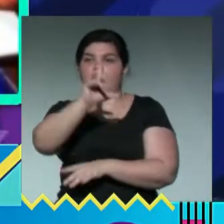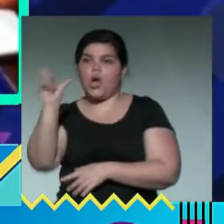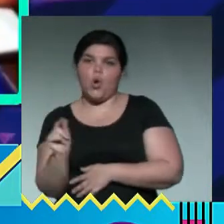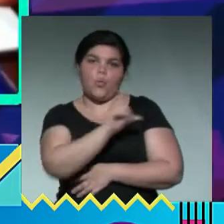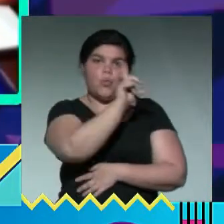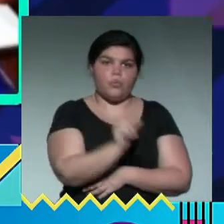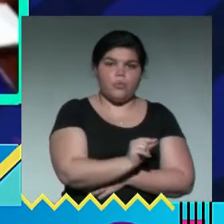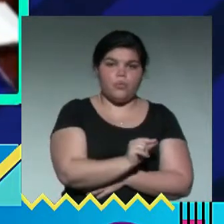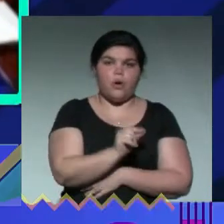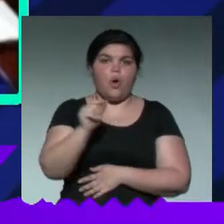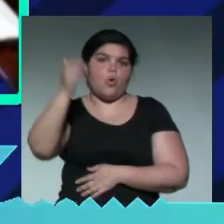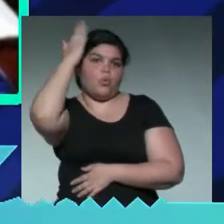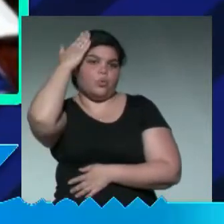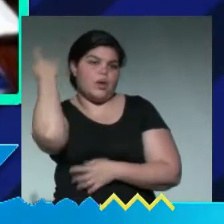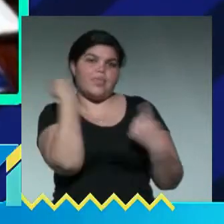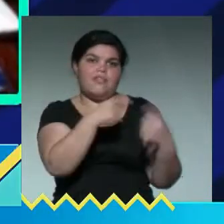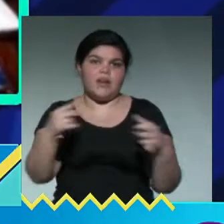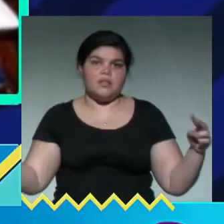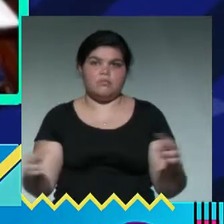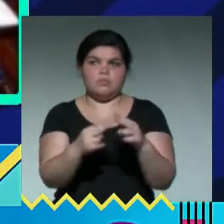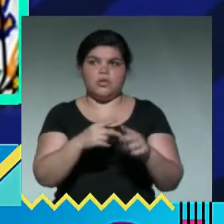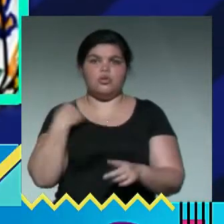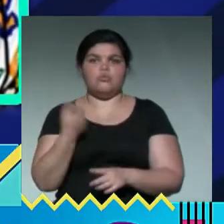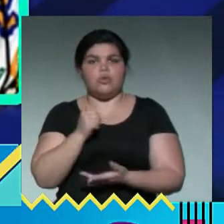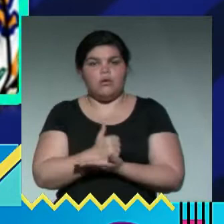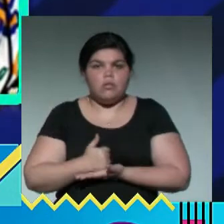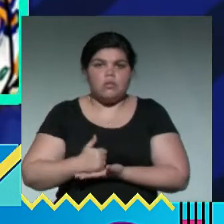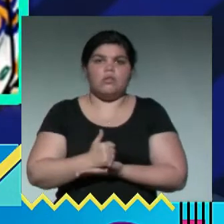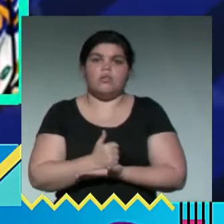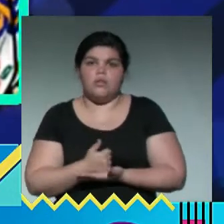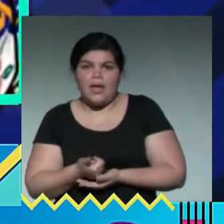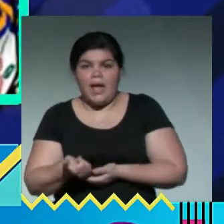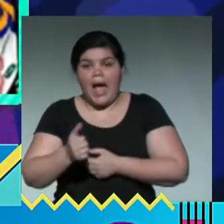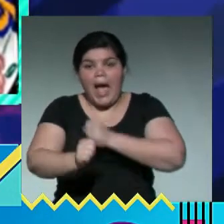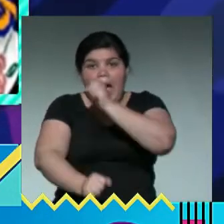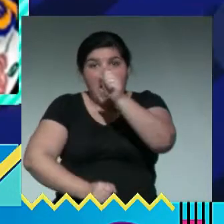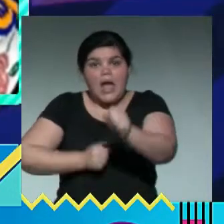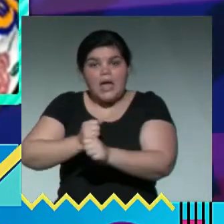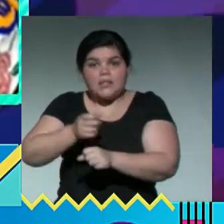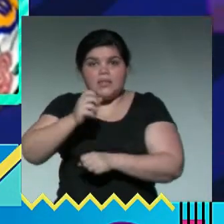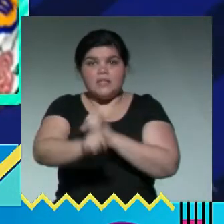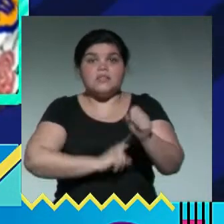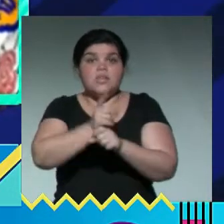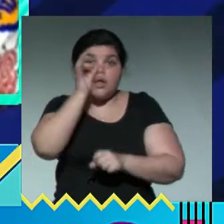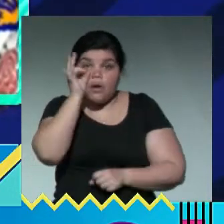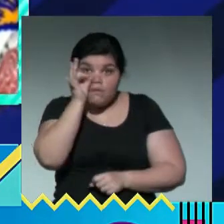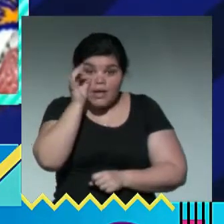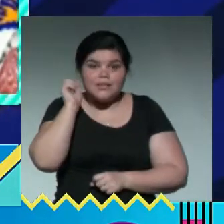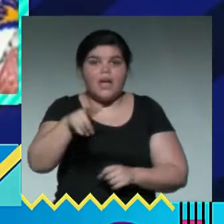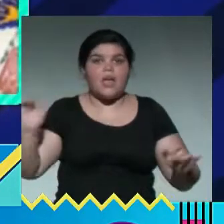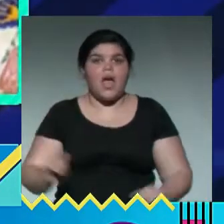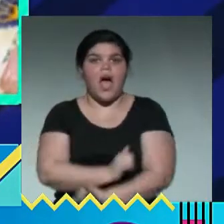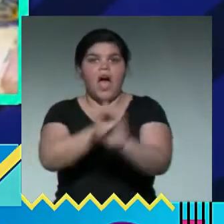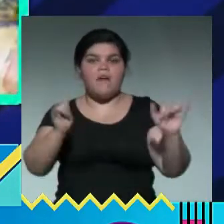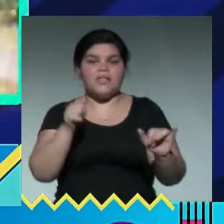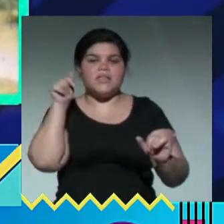diferentes. Nosotros hemos tenido que esperar hasta el siglo XX recién para que haya declaraciones que condenan las conquistas